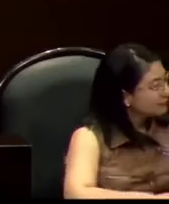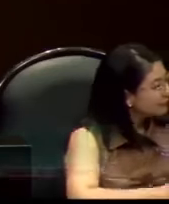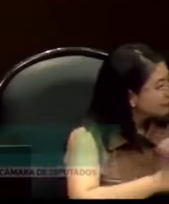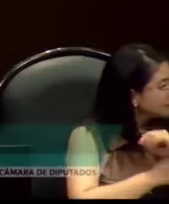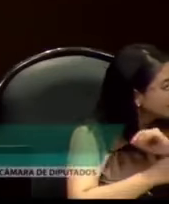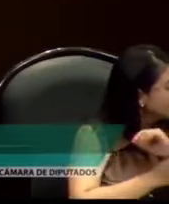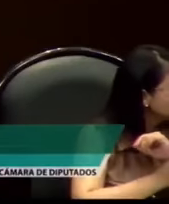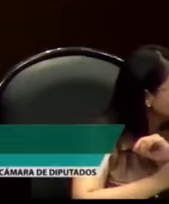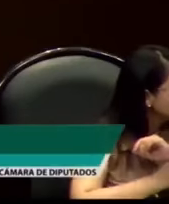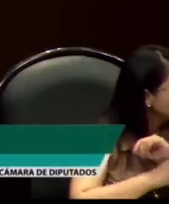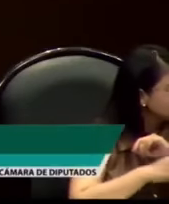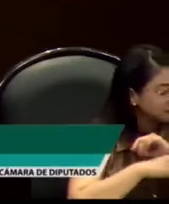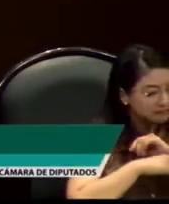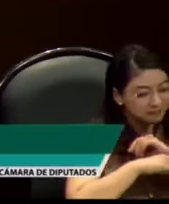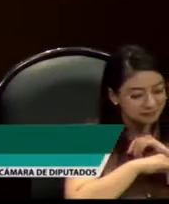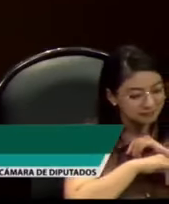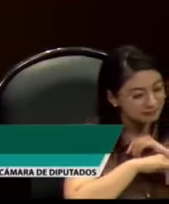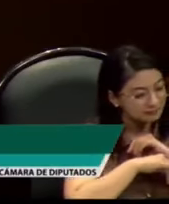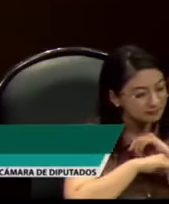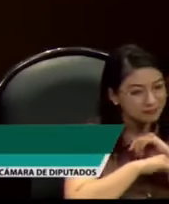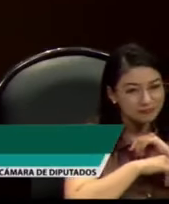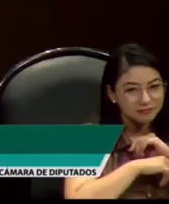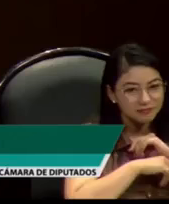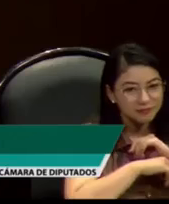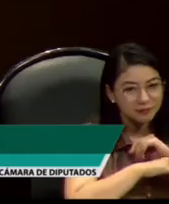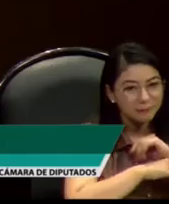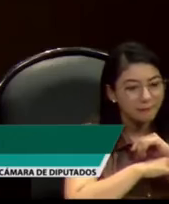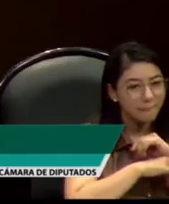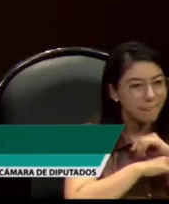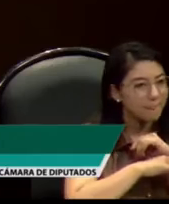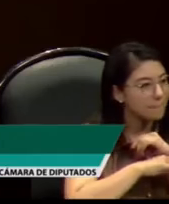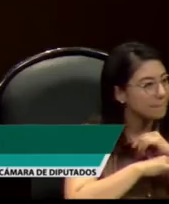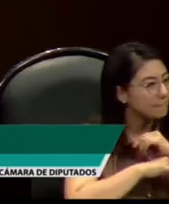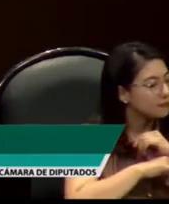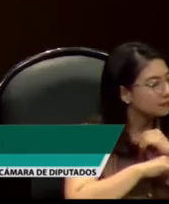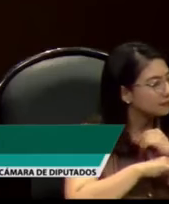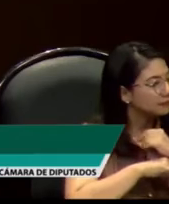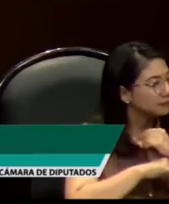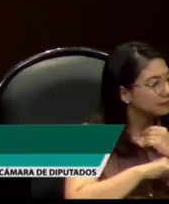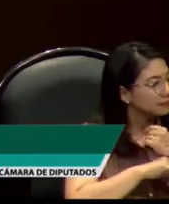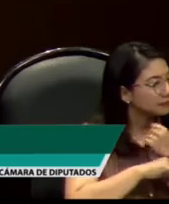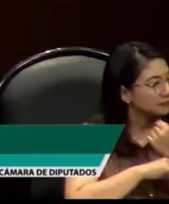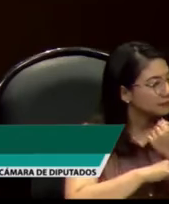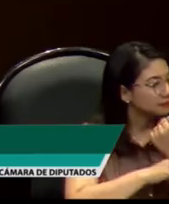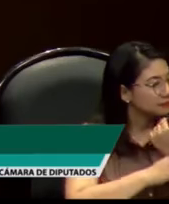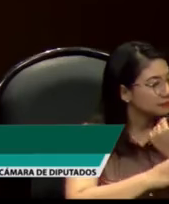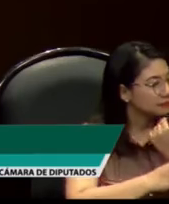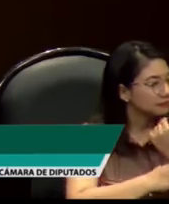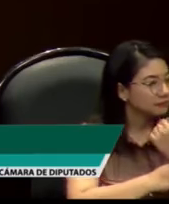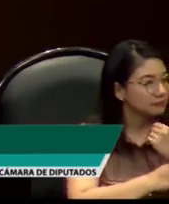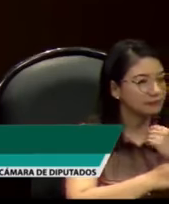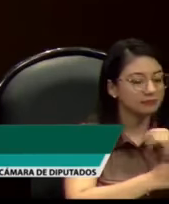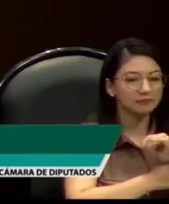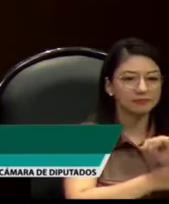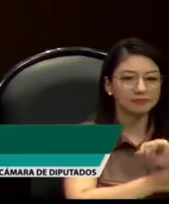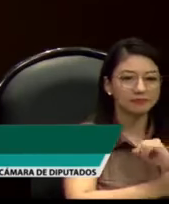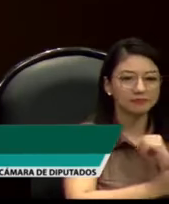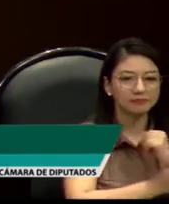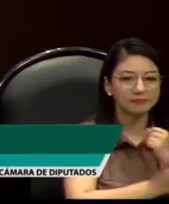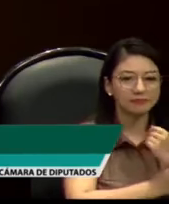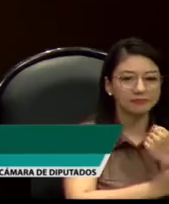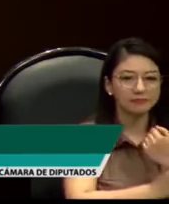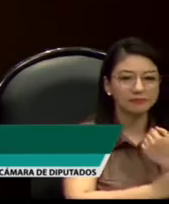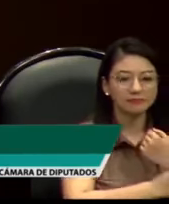ha hecho política sucia, de la más tramposa. En este Parlamento desfilaron funcionarios públicos